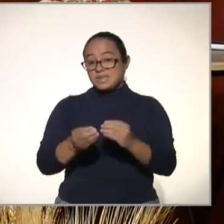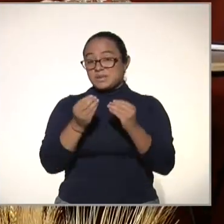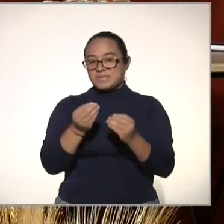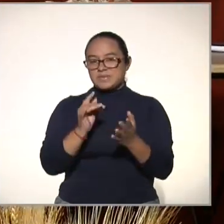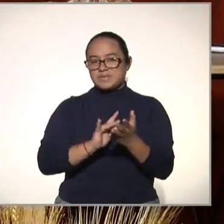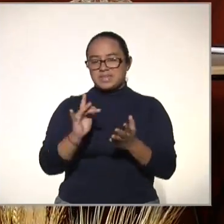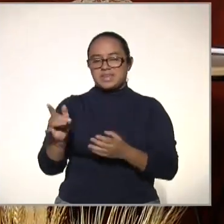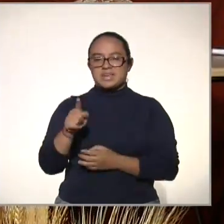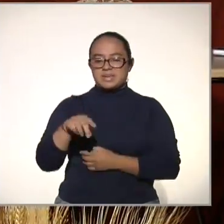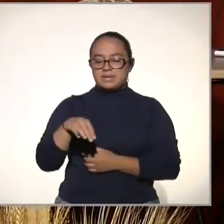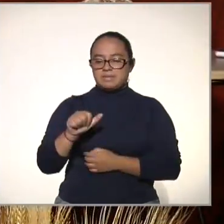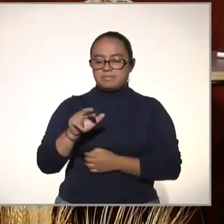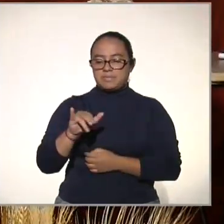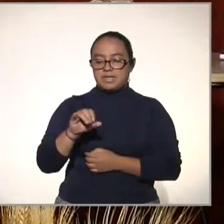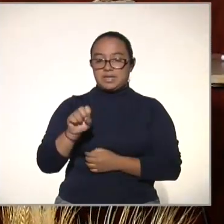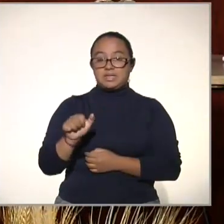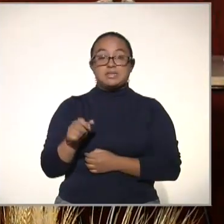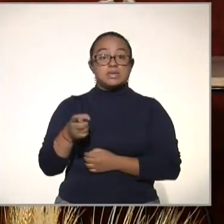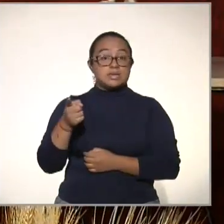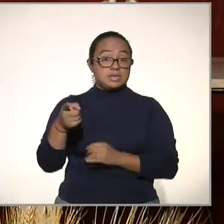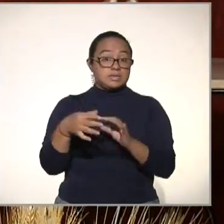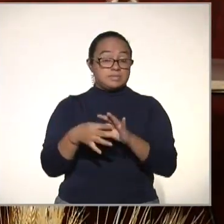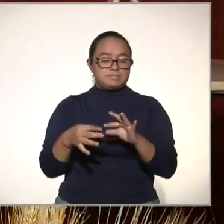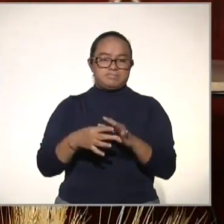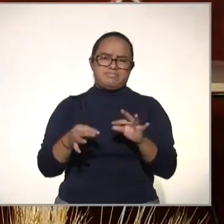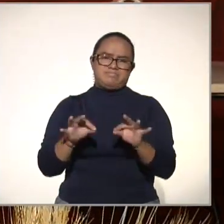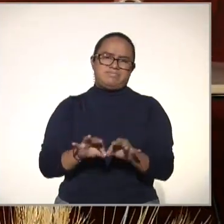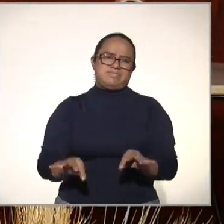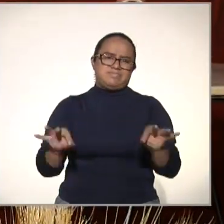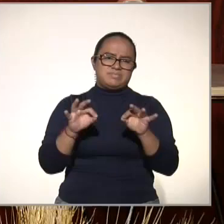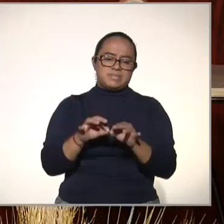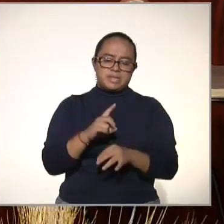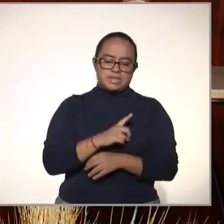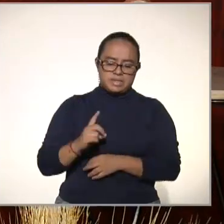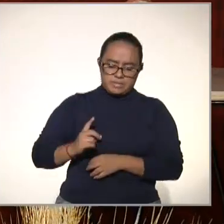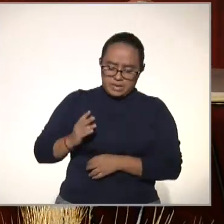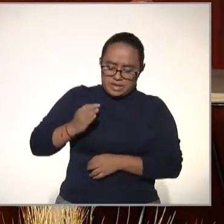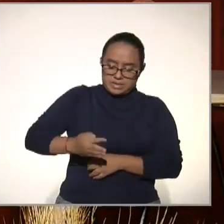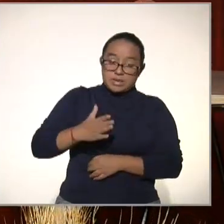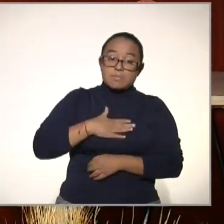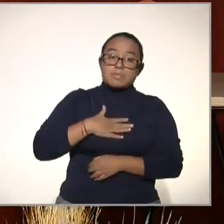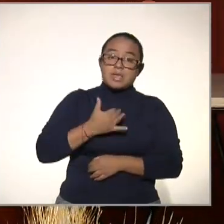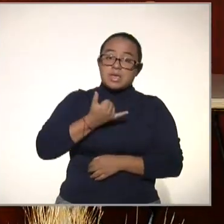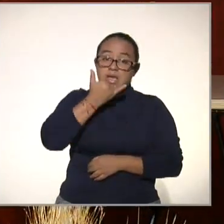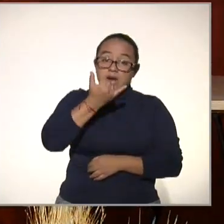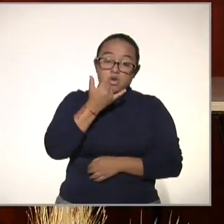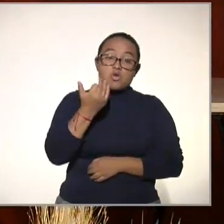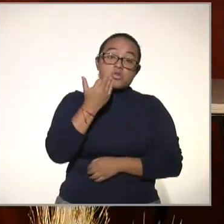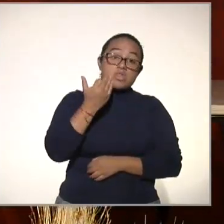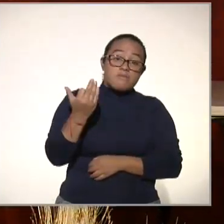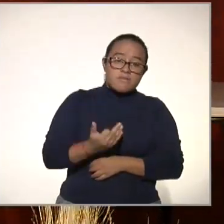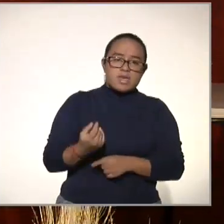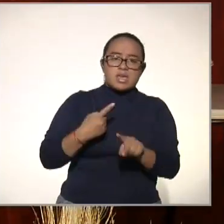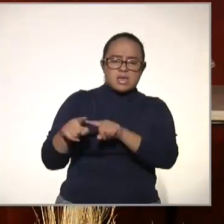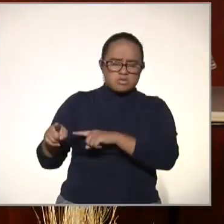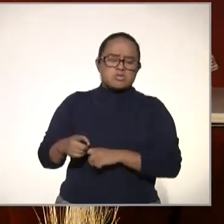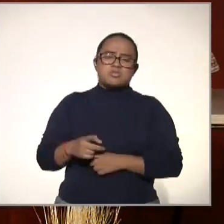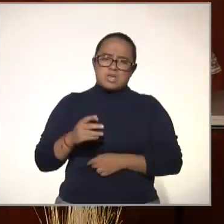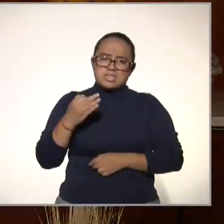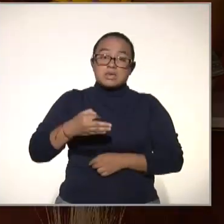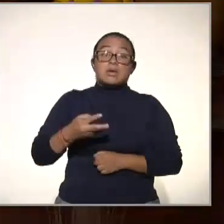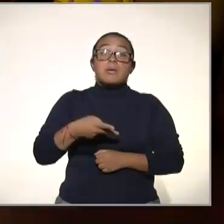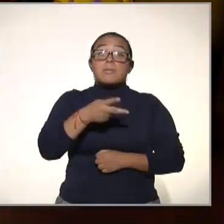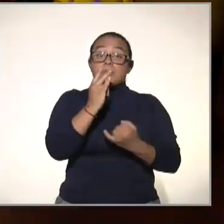Muchas gracias a Marisa Escribano. Y qué importante esto que ella nos pone sobre la mesa, aceptar nuestros defectos, también reconocer nuestras virtudes,